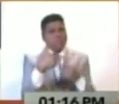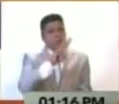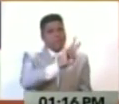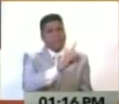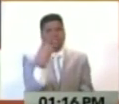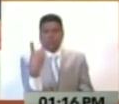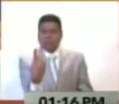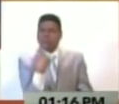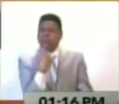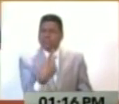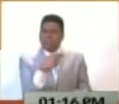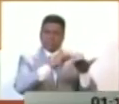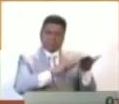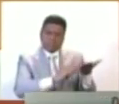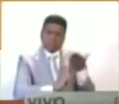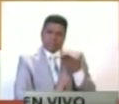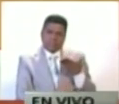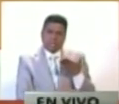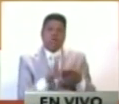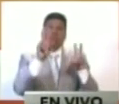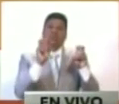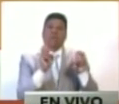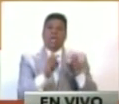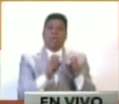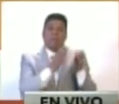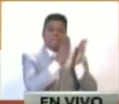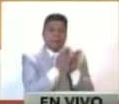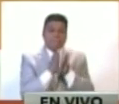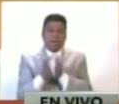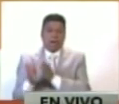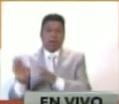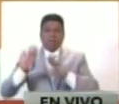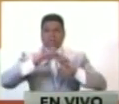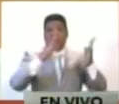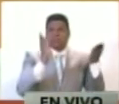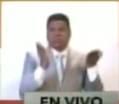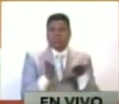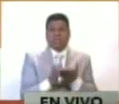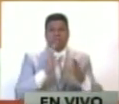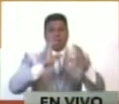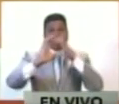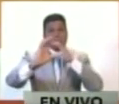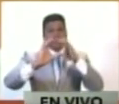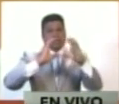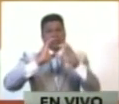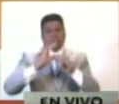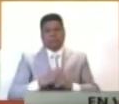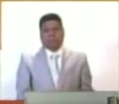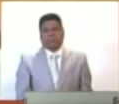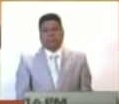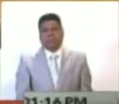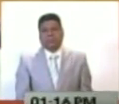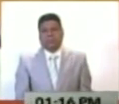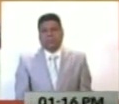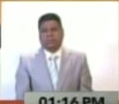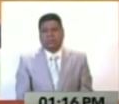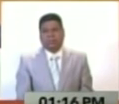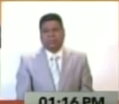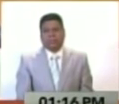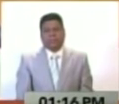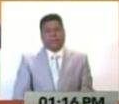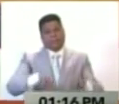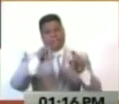se refiere al nuevo orden mundial de la información y de la comunicación. Y abro